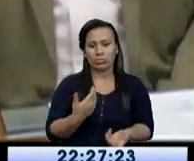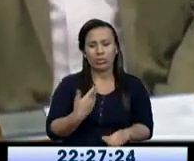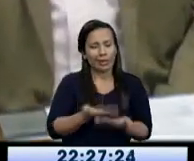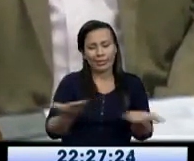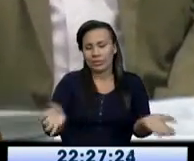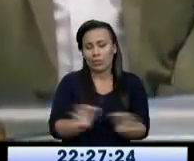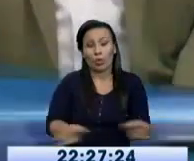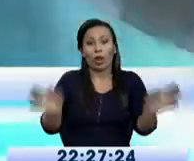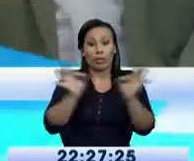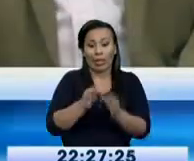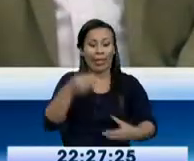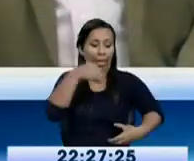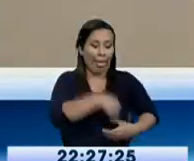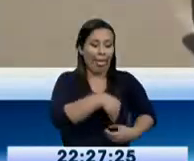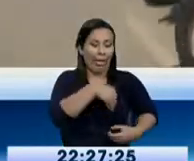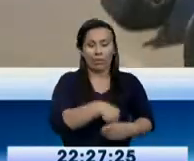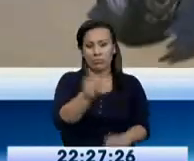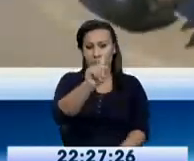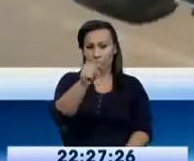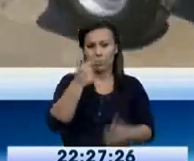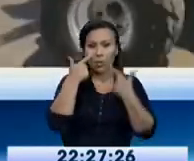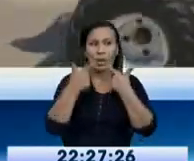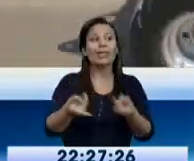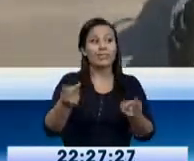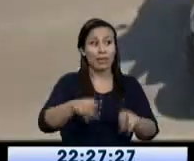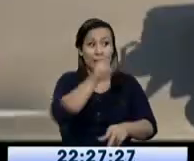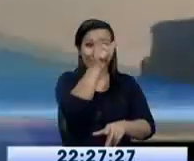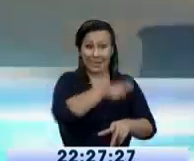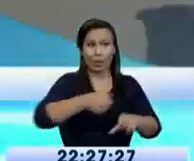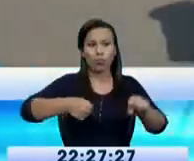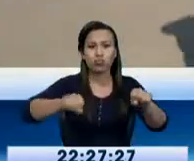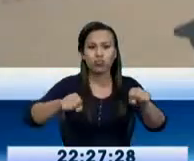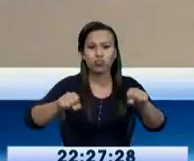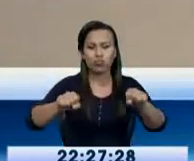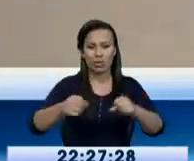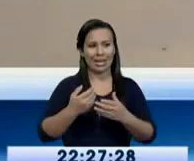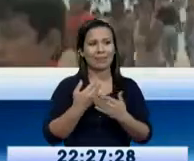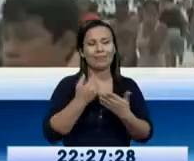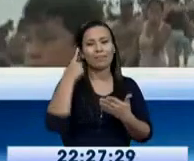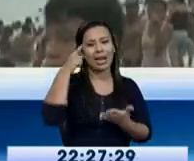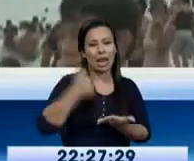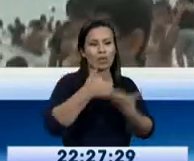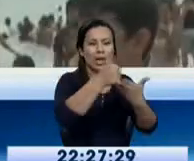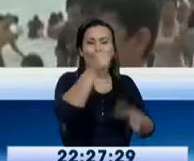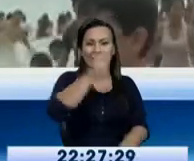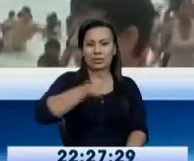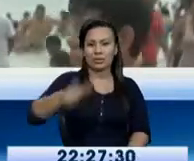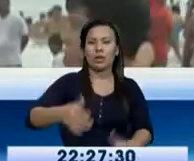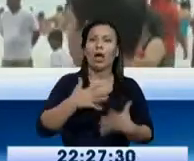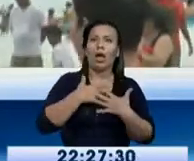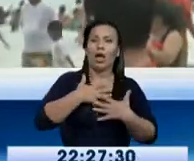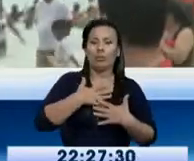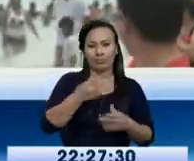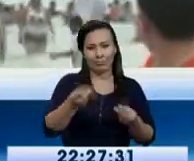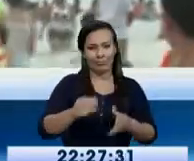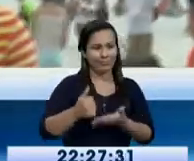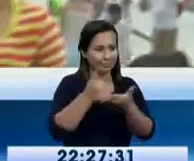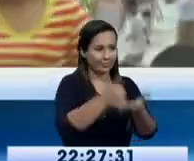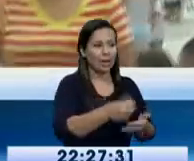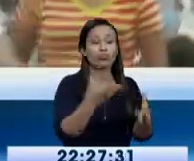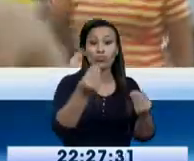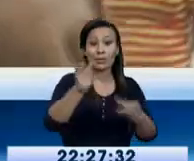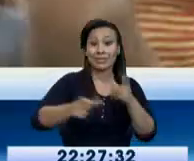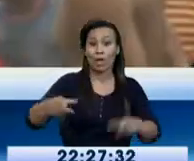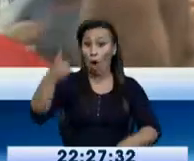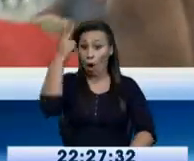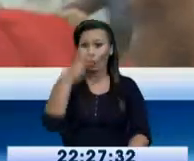anunció también la presencia de 30 salvavidas en las playas de la península. Hasta el momento se conoce que un alto porcentaje del sector